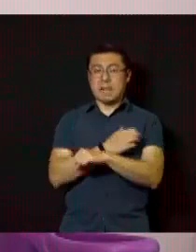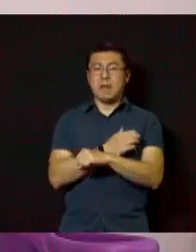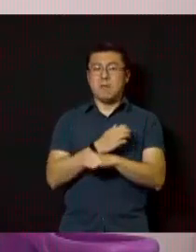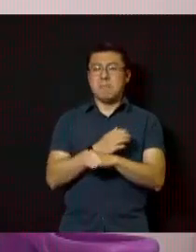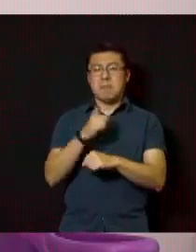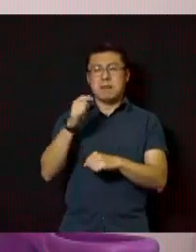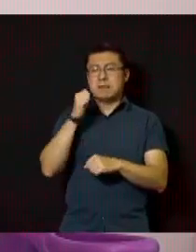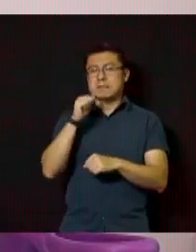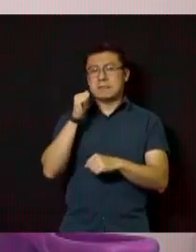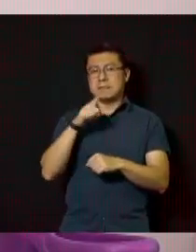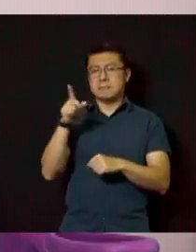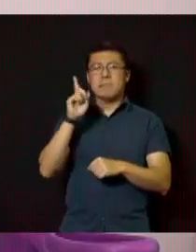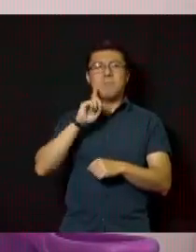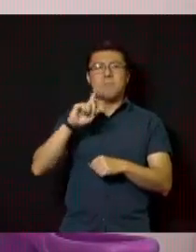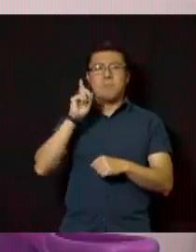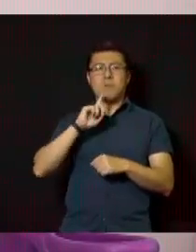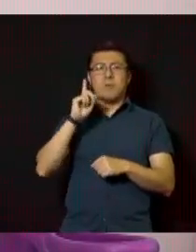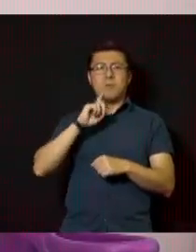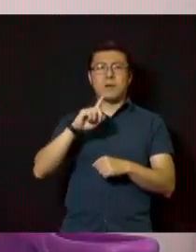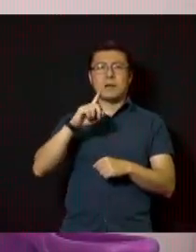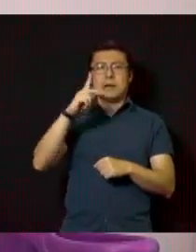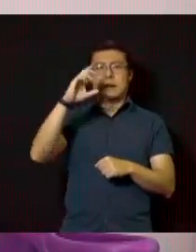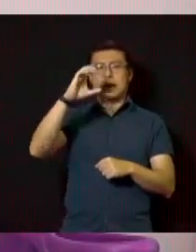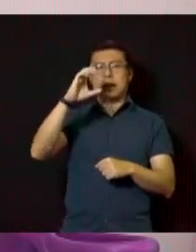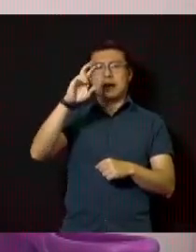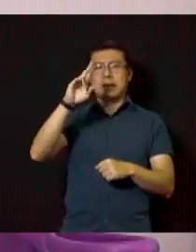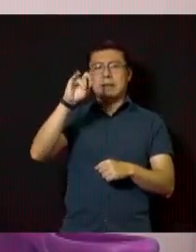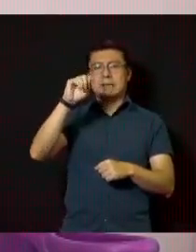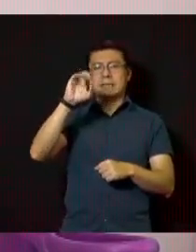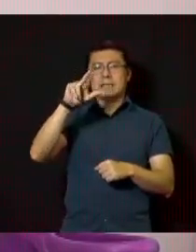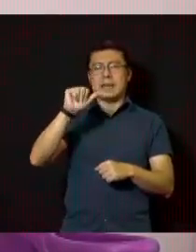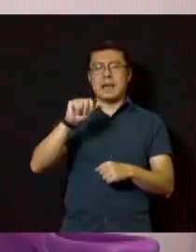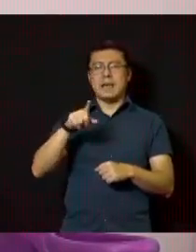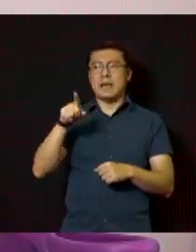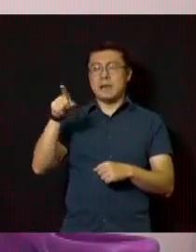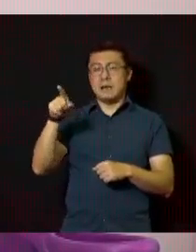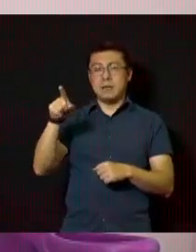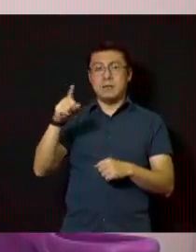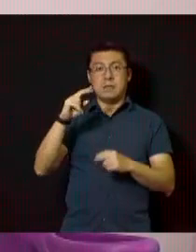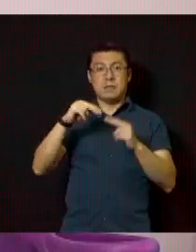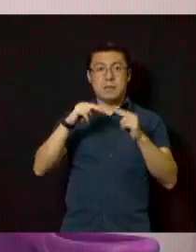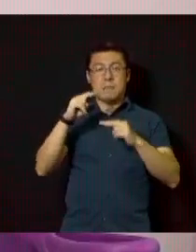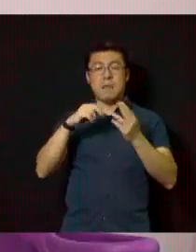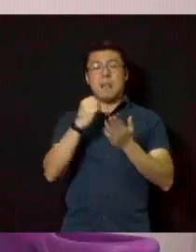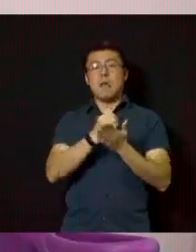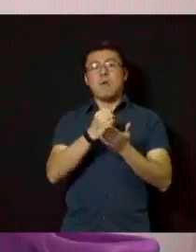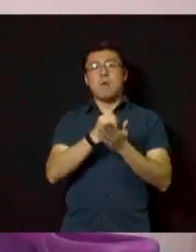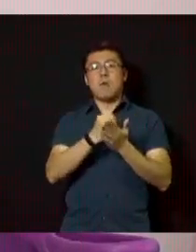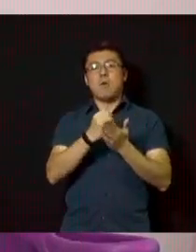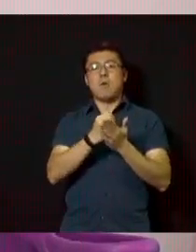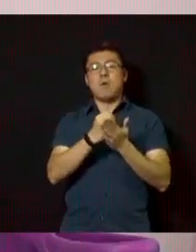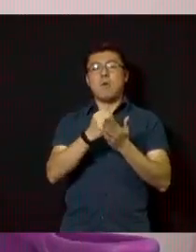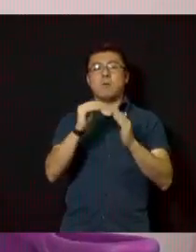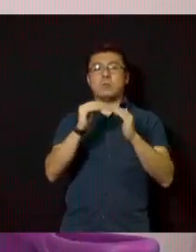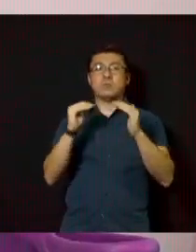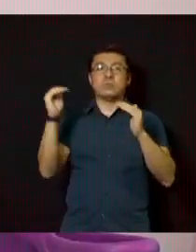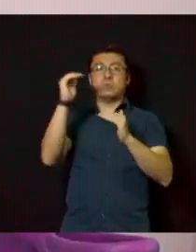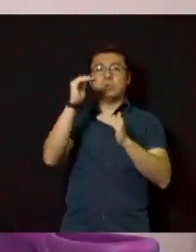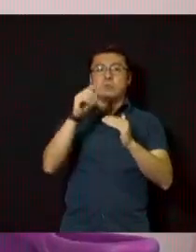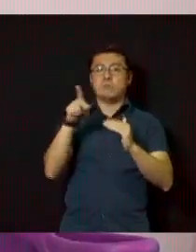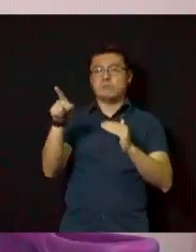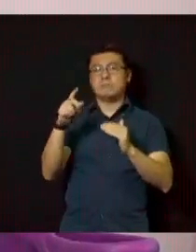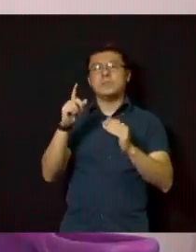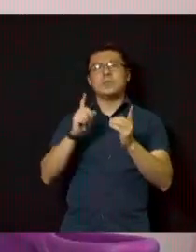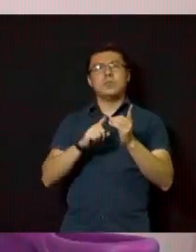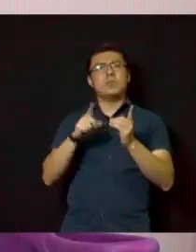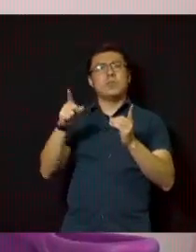una mujer extraordinaria, llamada Cristina, se llama Cristina, es nivel oro supreme en la compañía, es de México, y